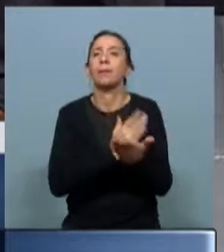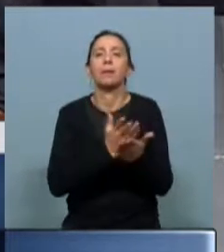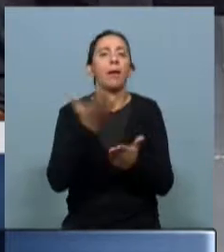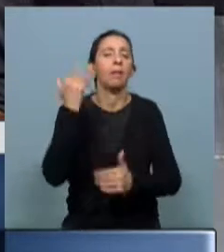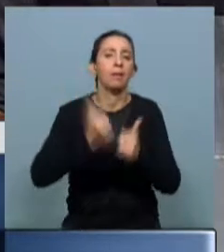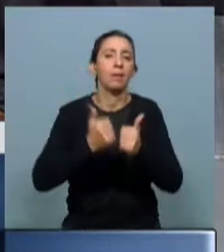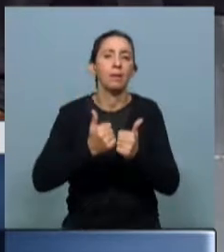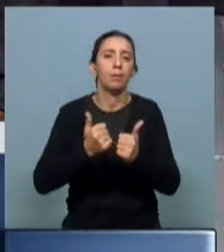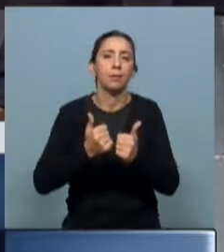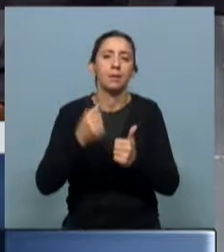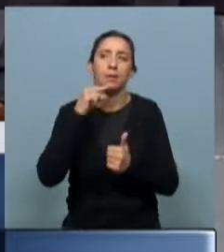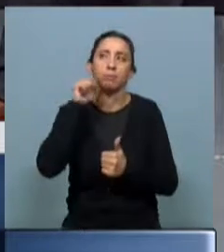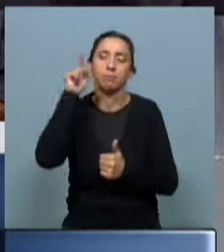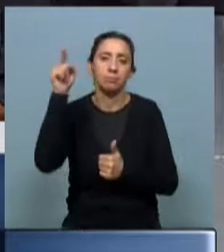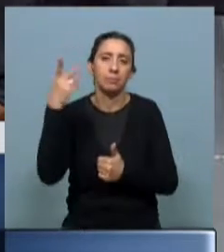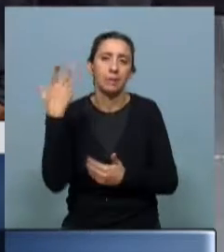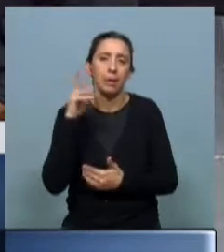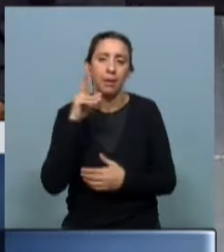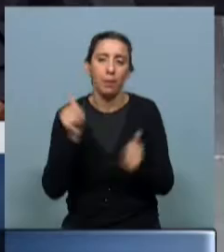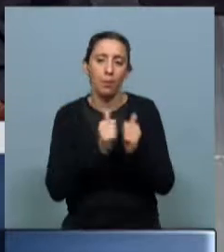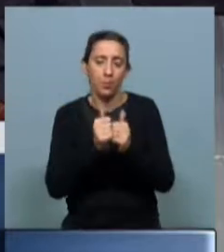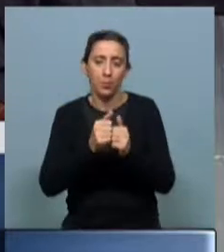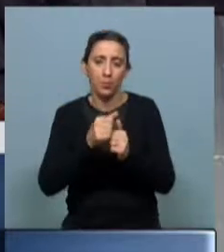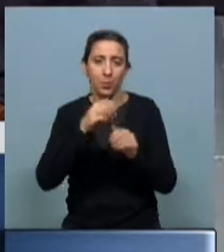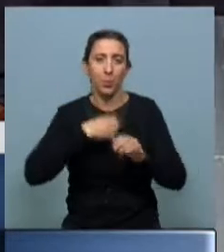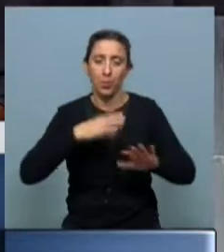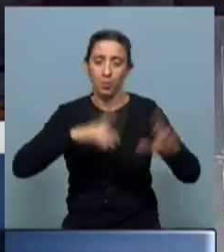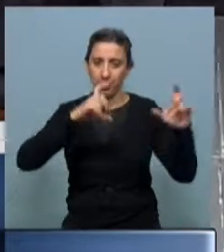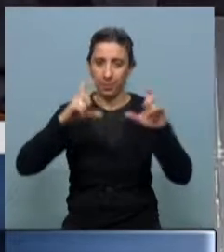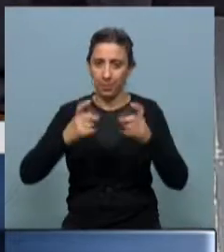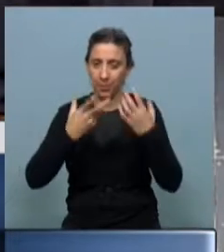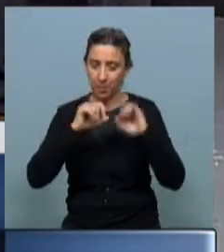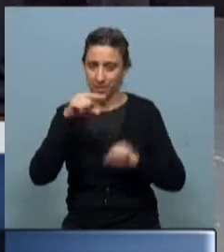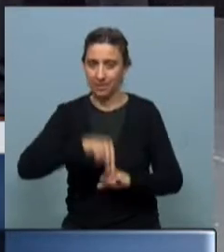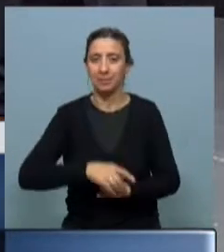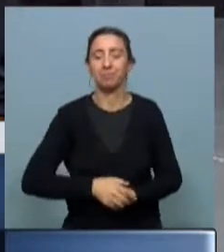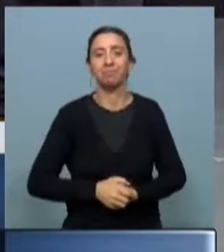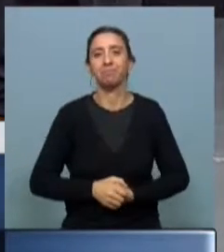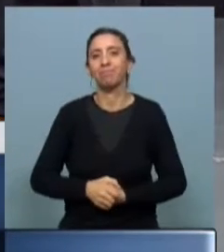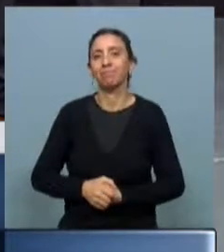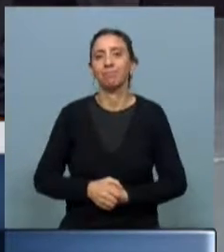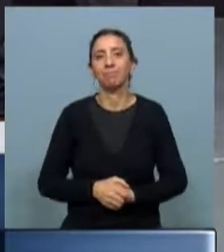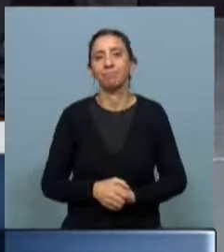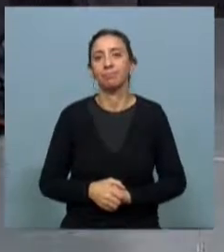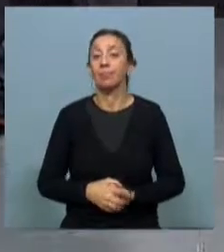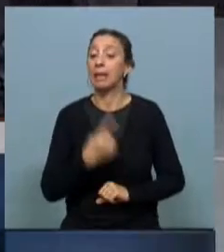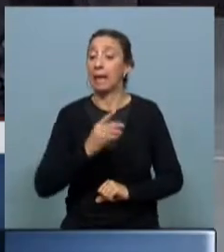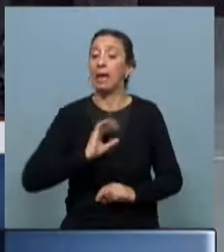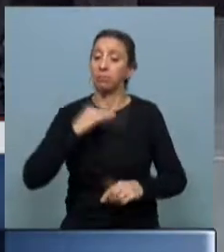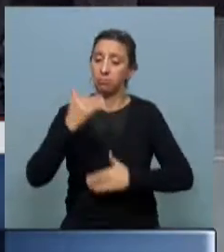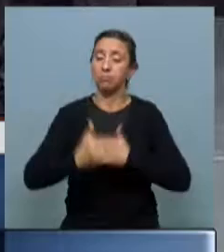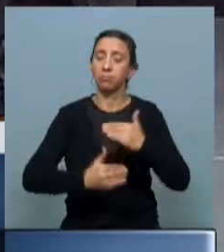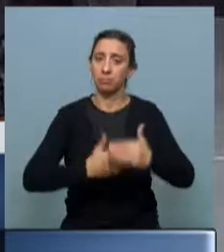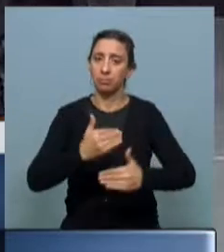RoboCup 2016, acompañar a los chicos que veíamos ahí en fotografías cuando arrancamos en este bloque? Y cada año que